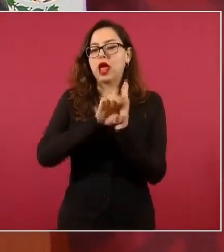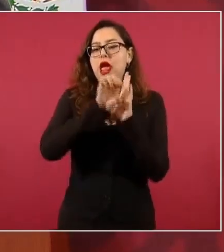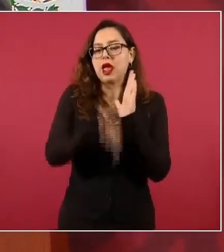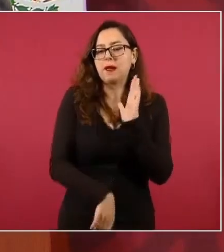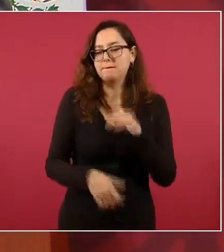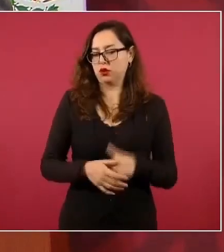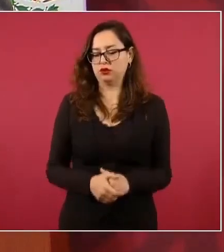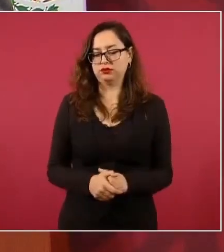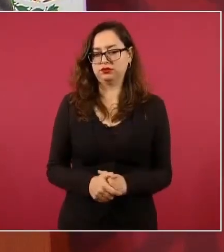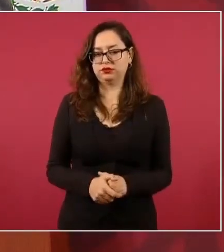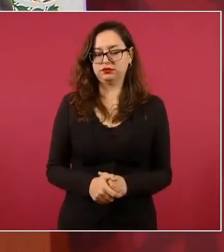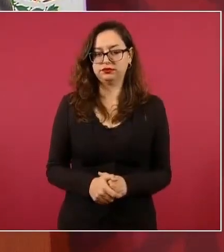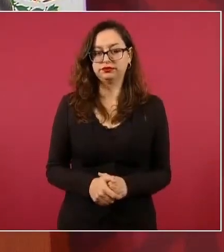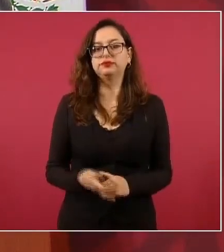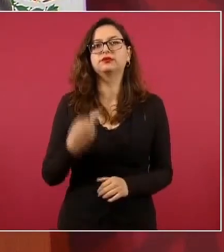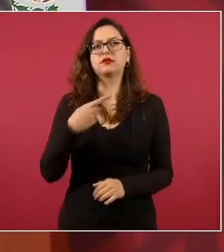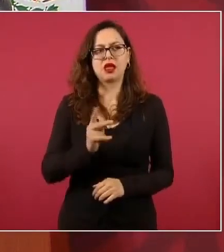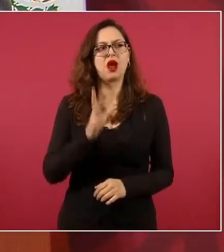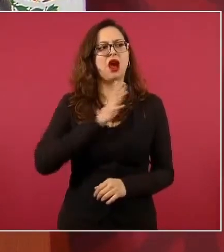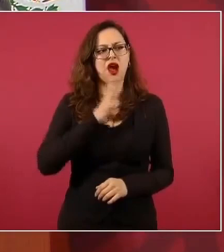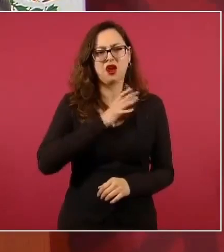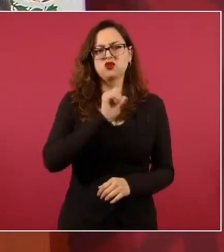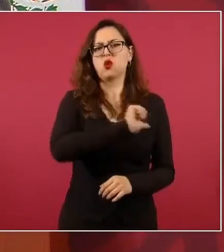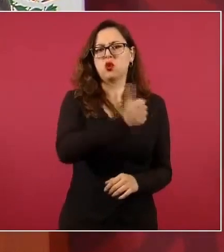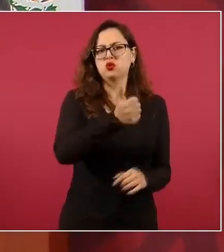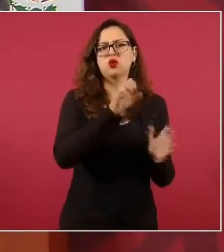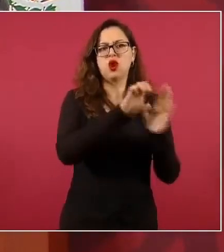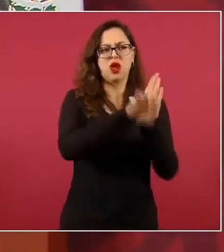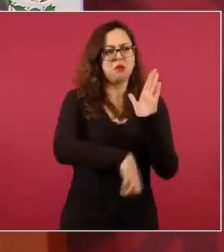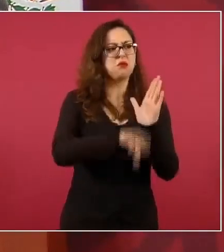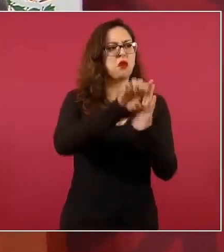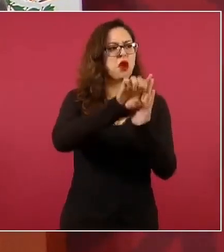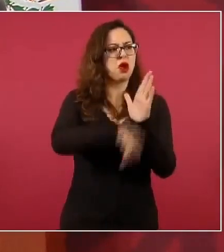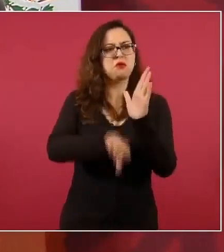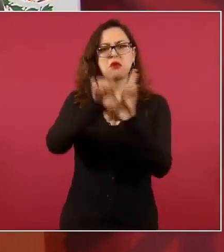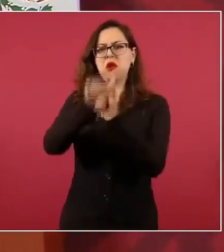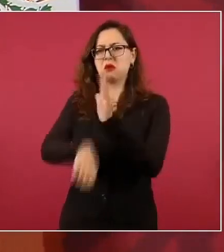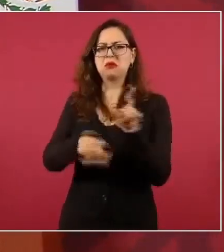les puedo mencionar de